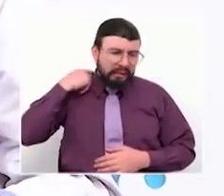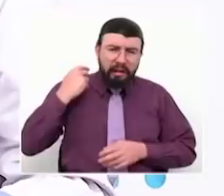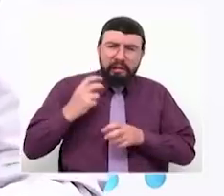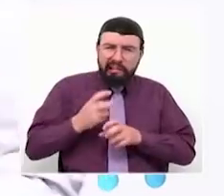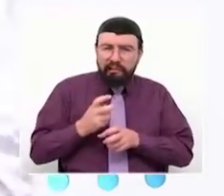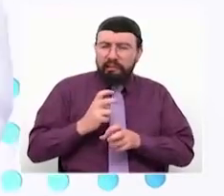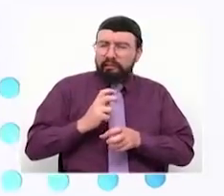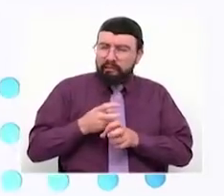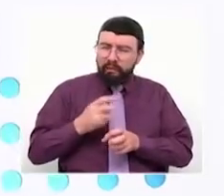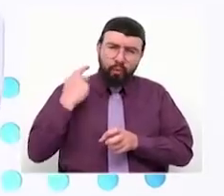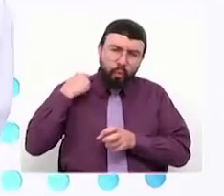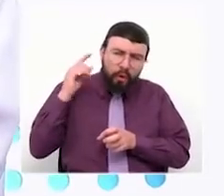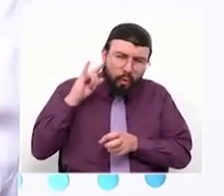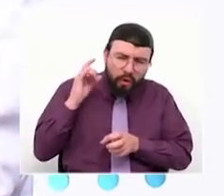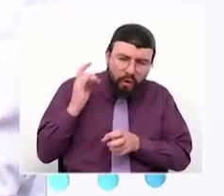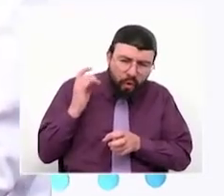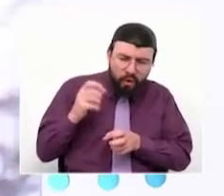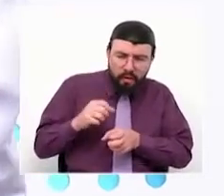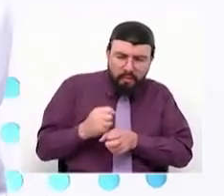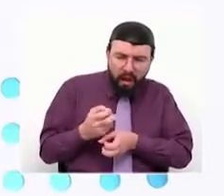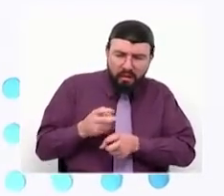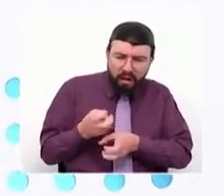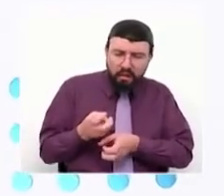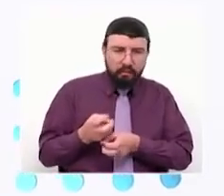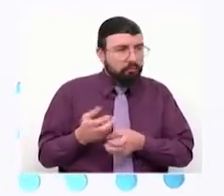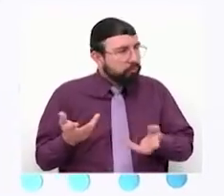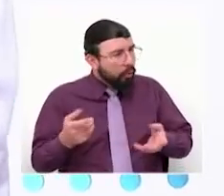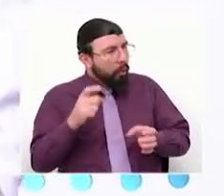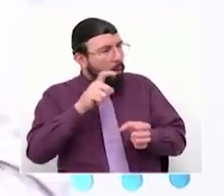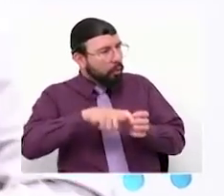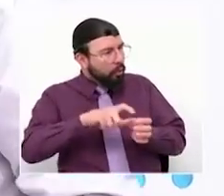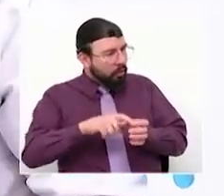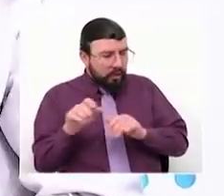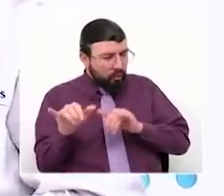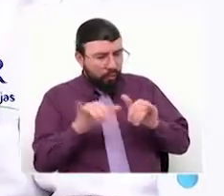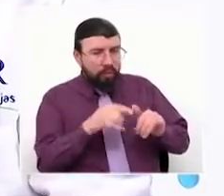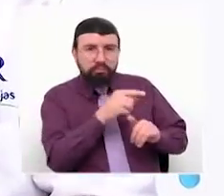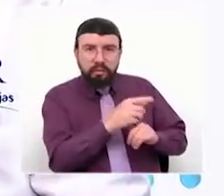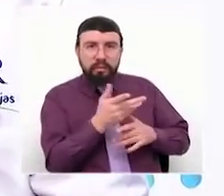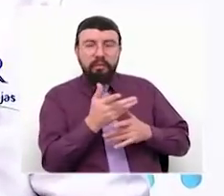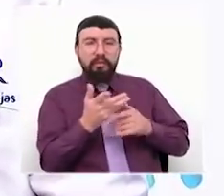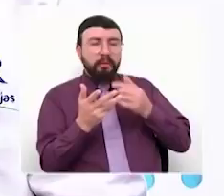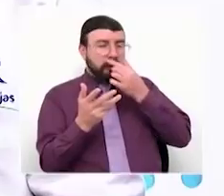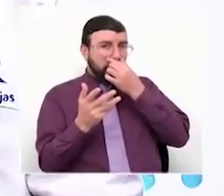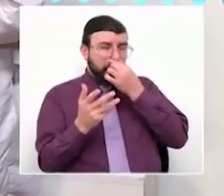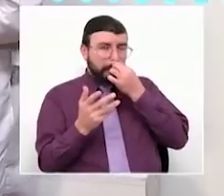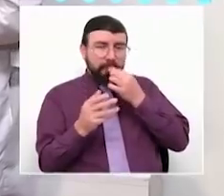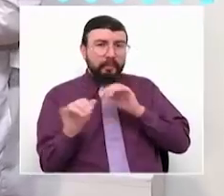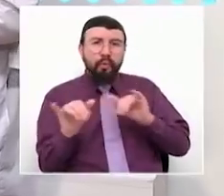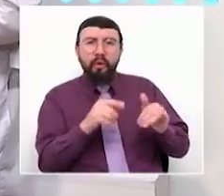Facebook. ¿Cómo es ese tema de la columna? ¿Se aplica lo de la rodilla? Explíquenos un poco, claro, doctor Javier.